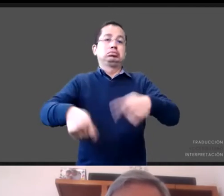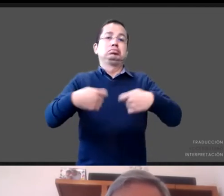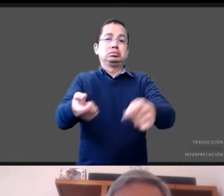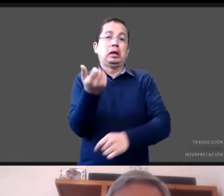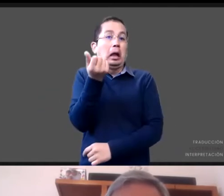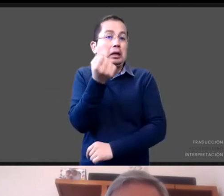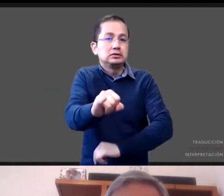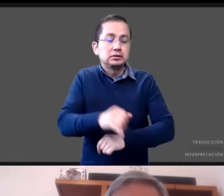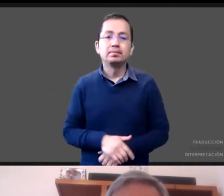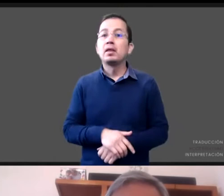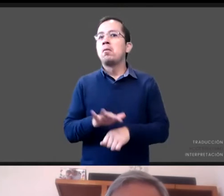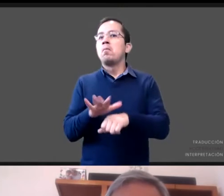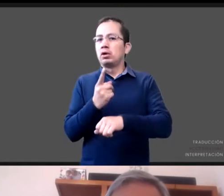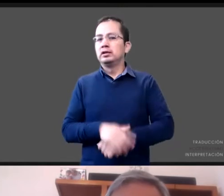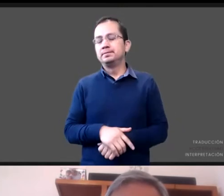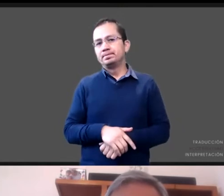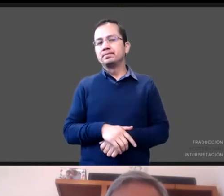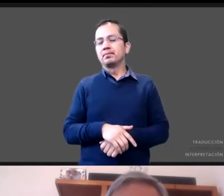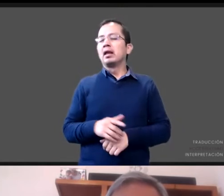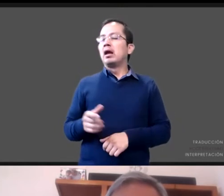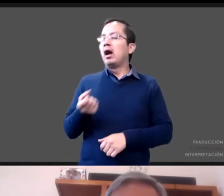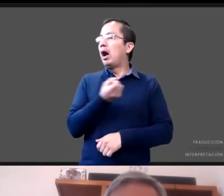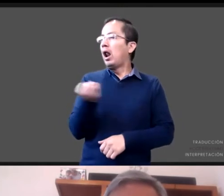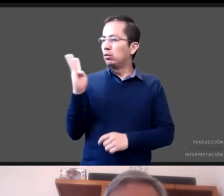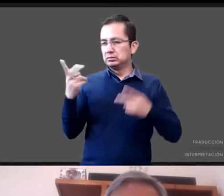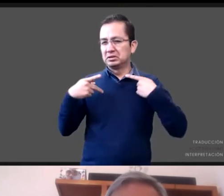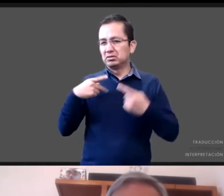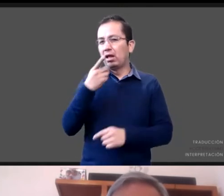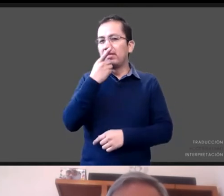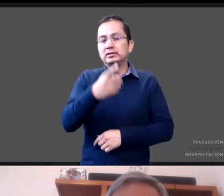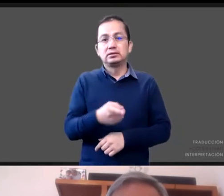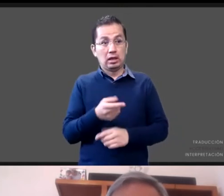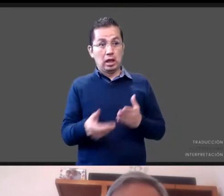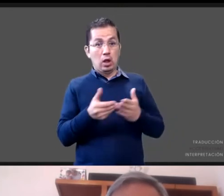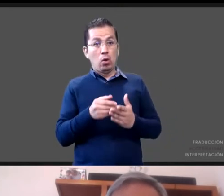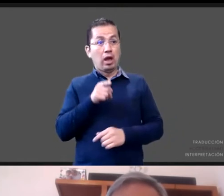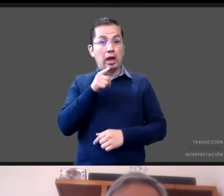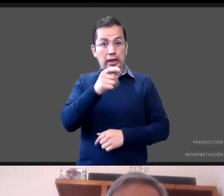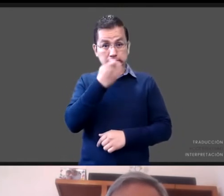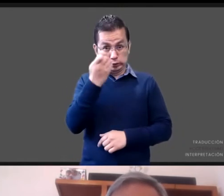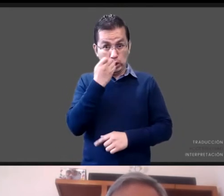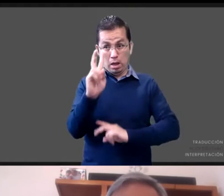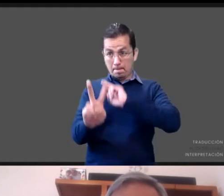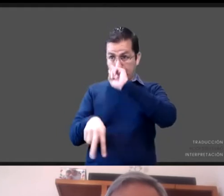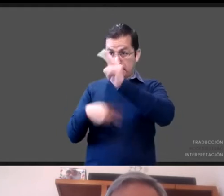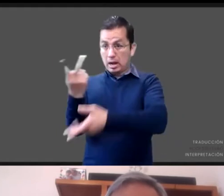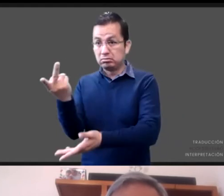efectivamente procesos como el escolar pasarían de lo presencial a lo